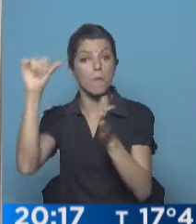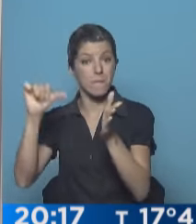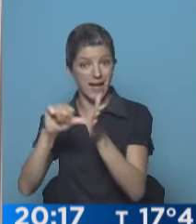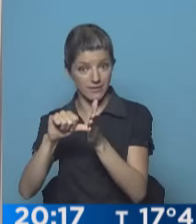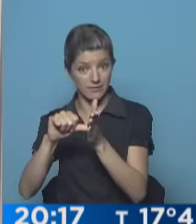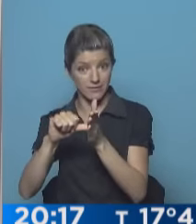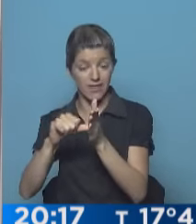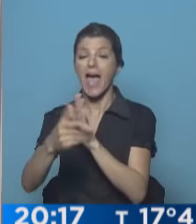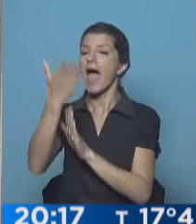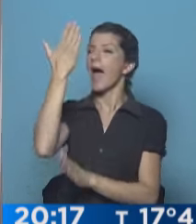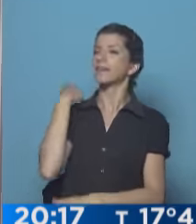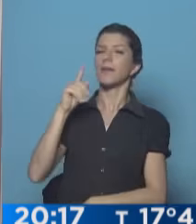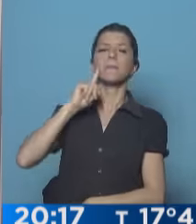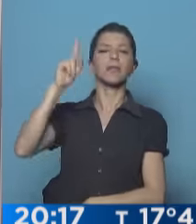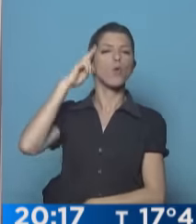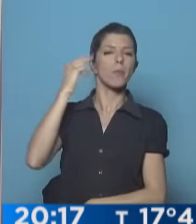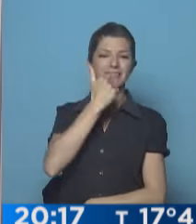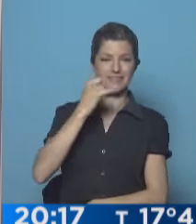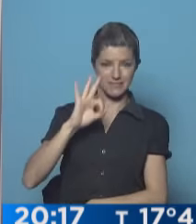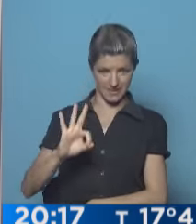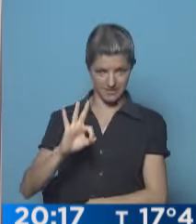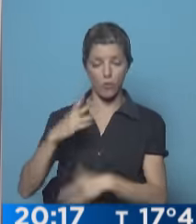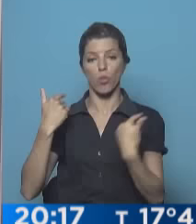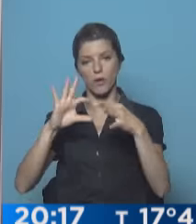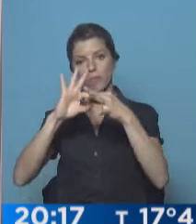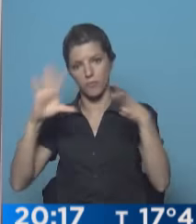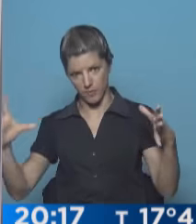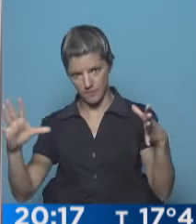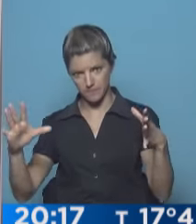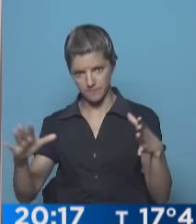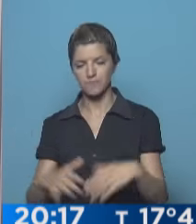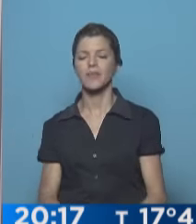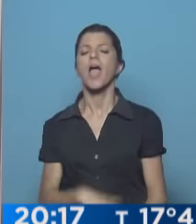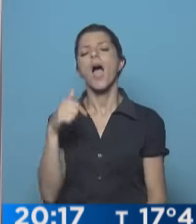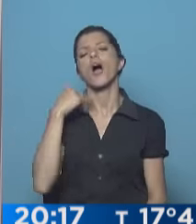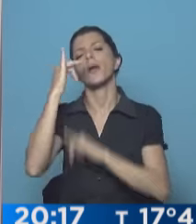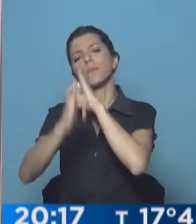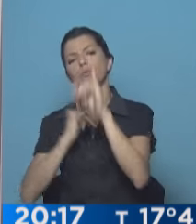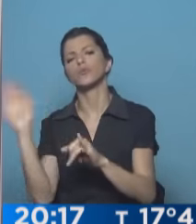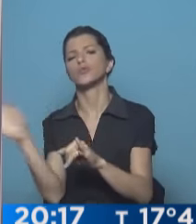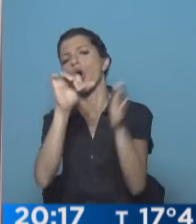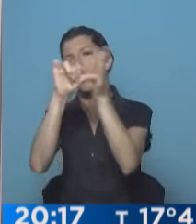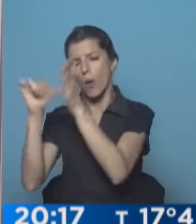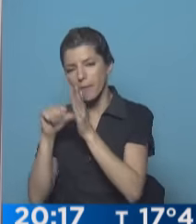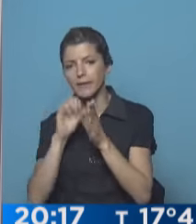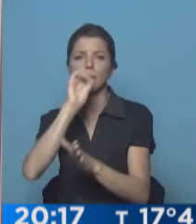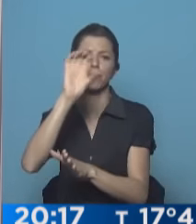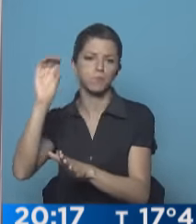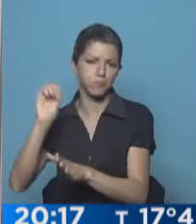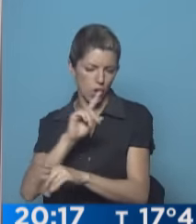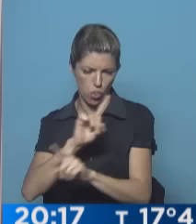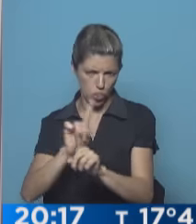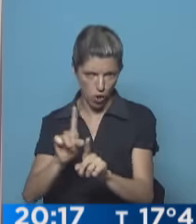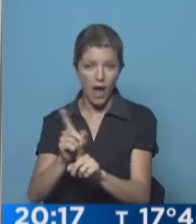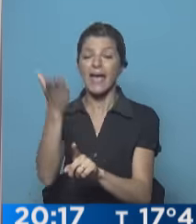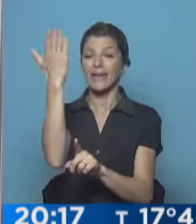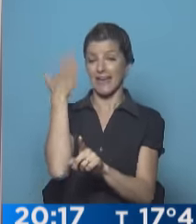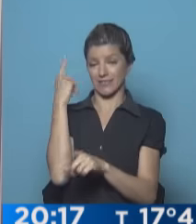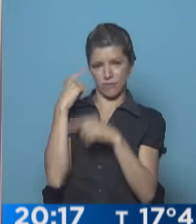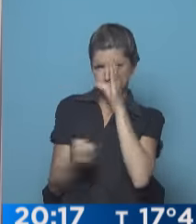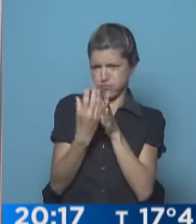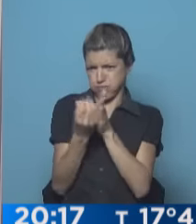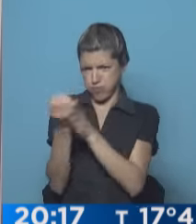en la década del 60 cuando se dio la independencia. No vamos a decir ahora los nombres de todos los países africanos que en su momento se